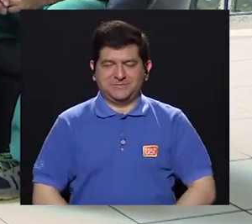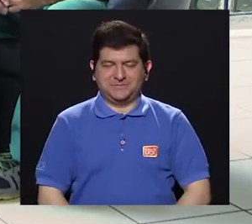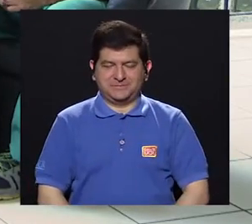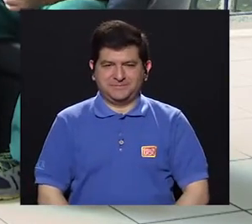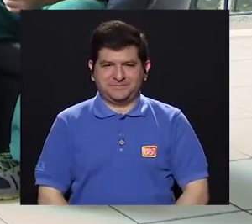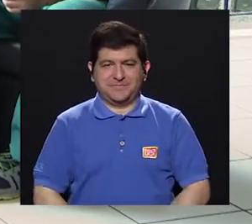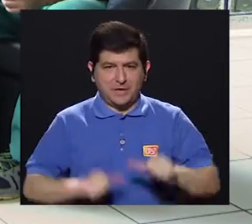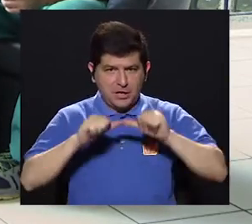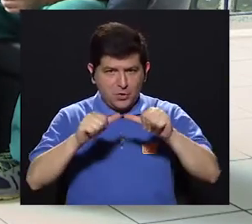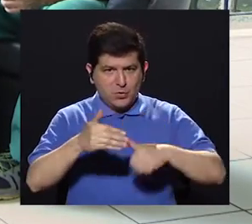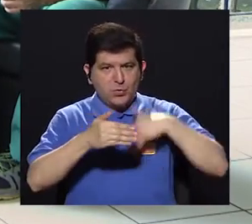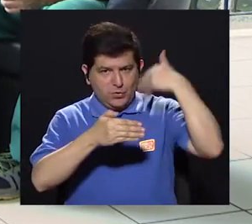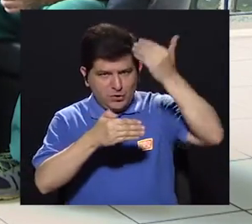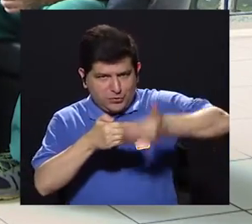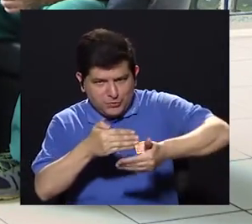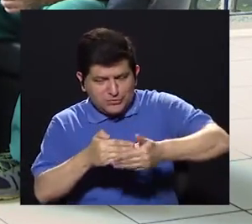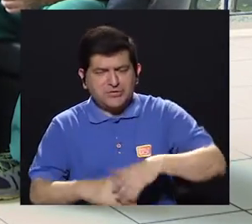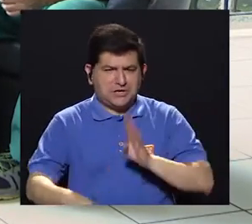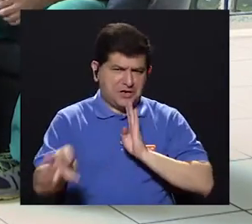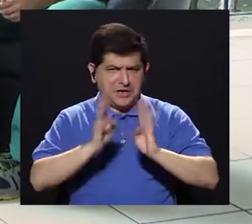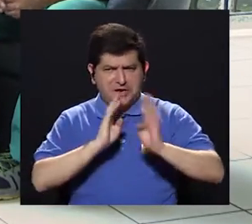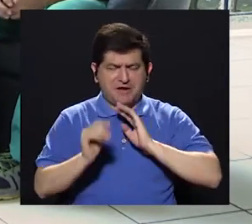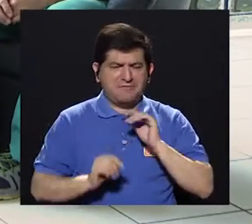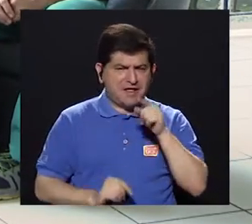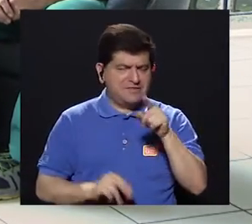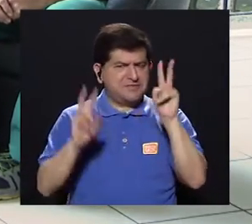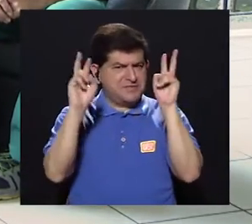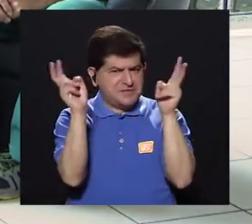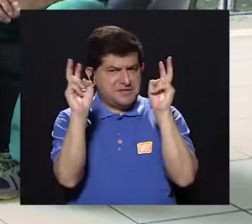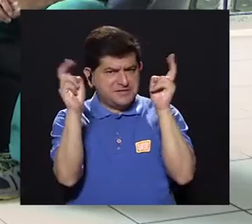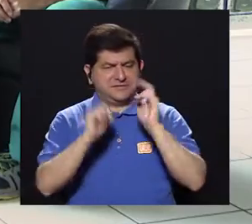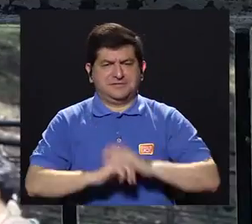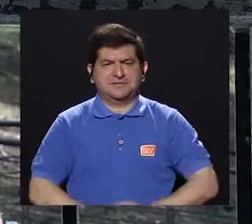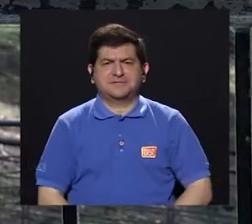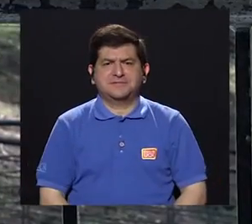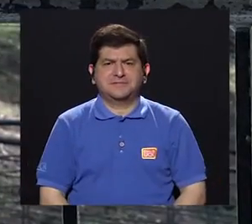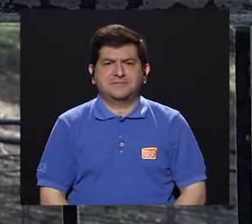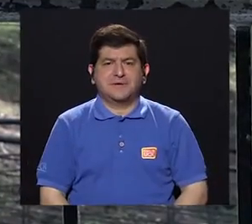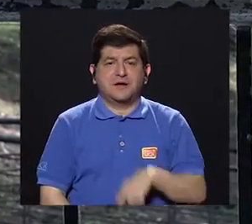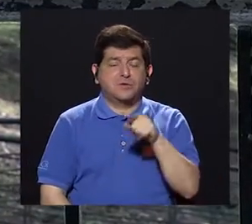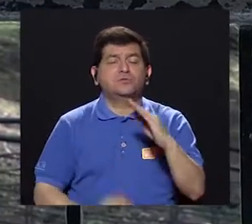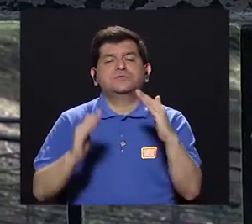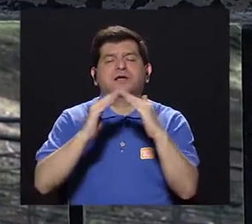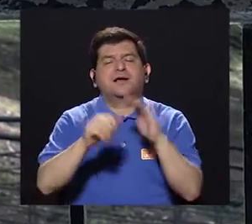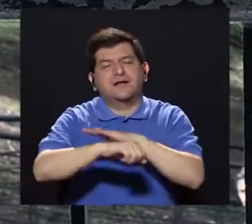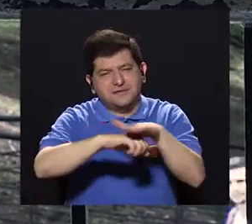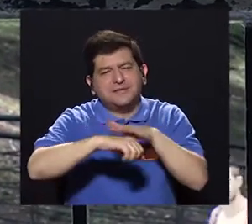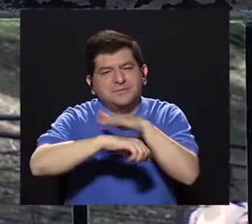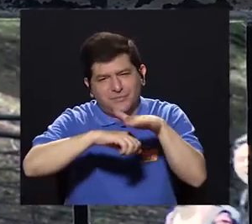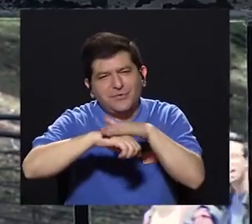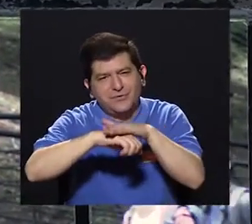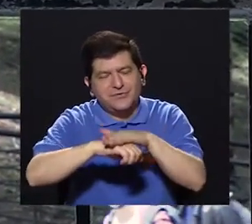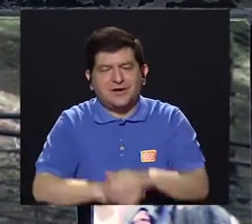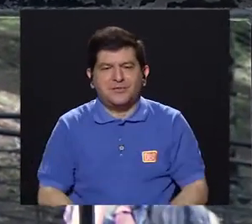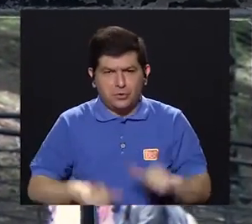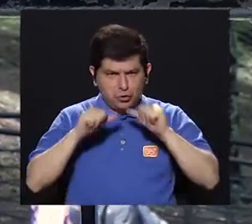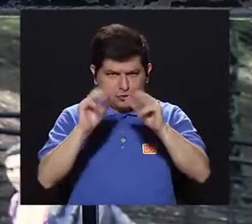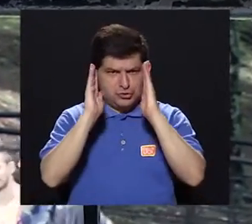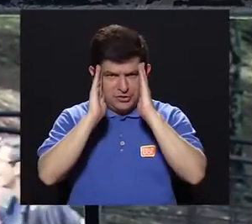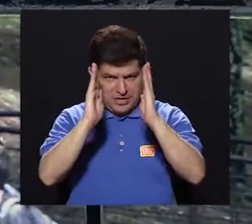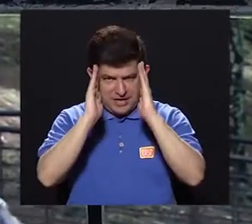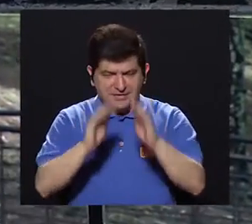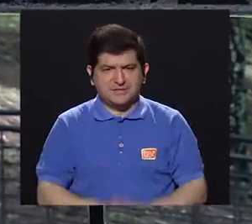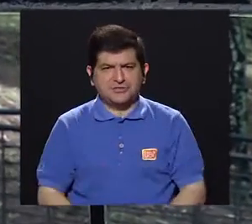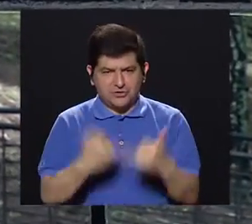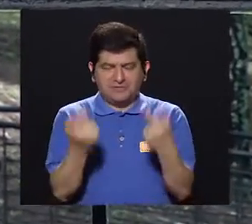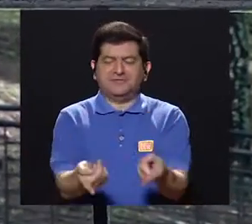este momento para retornar y seguir pues conversando acerca de este tema. En sus hogares, por favor, quédense